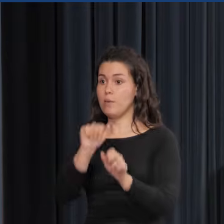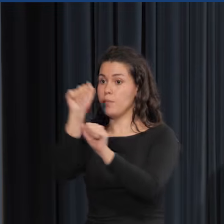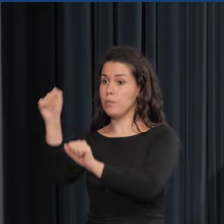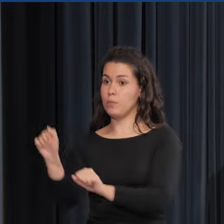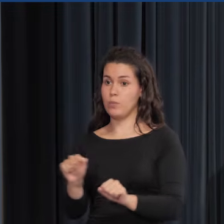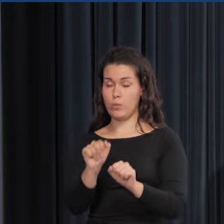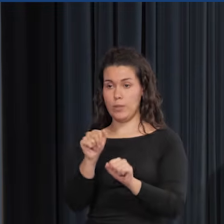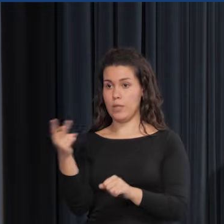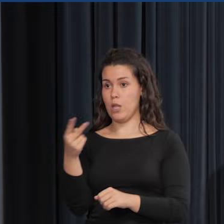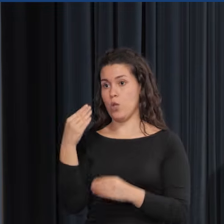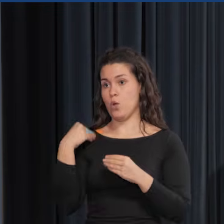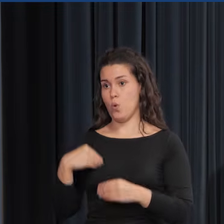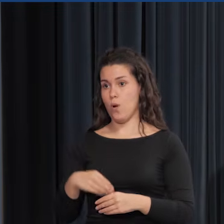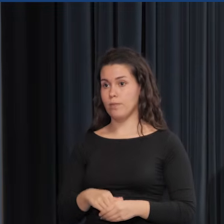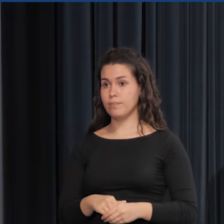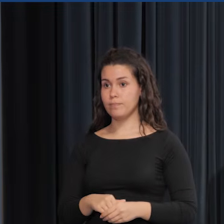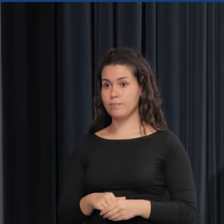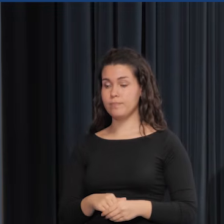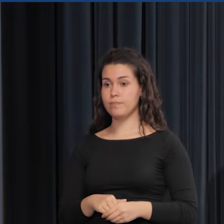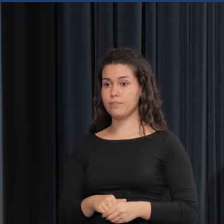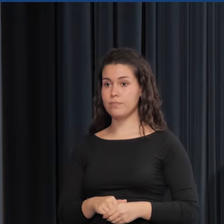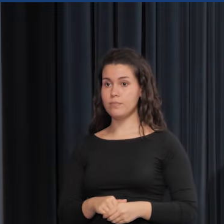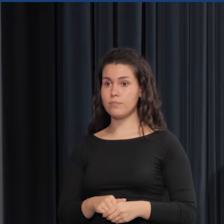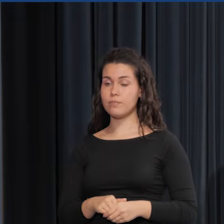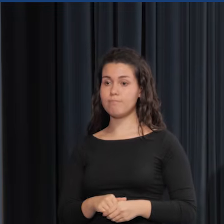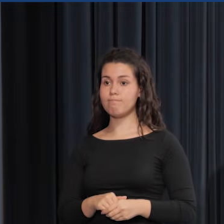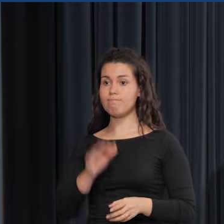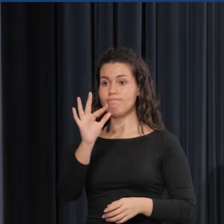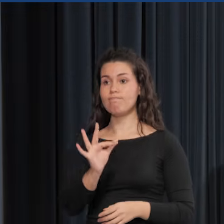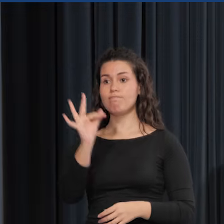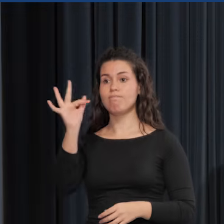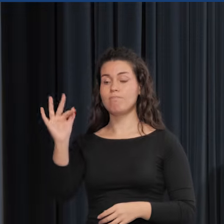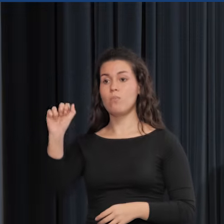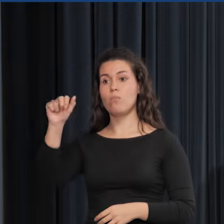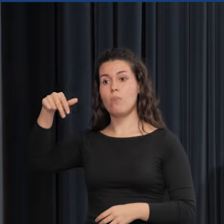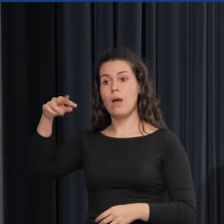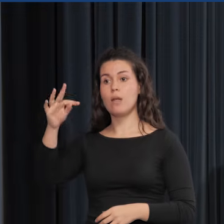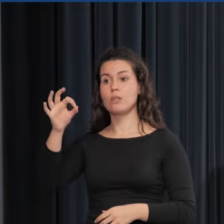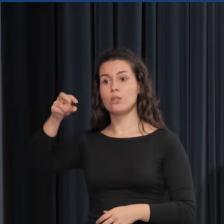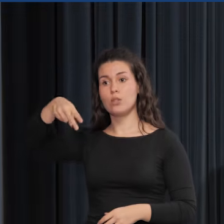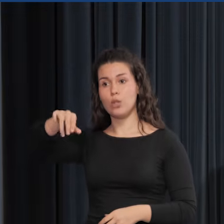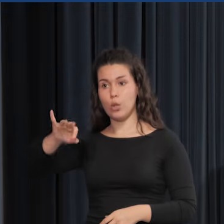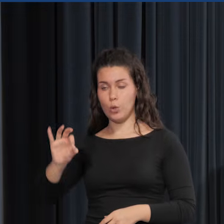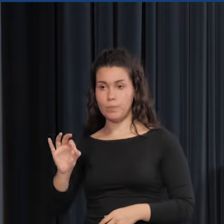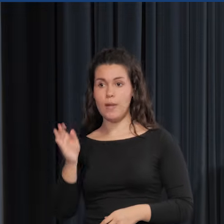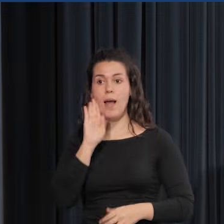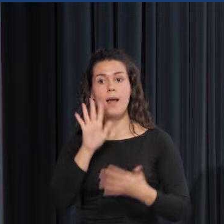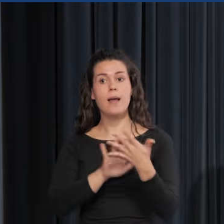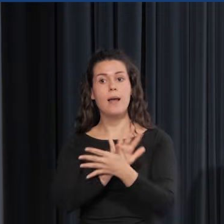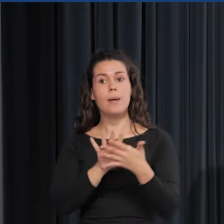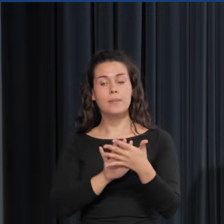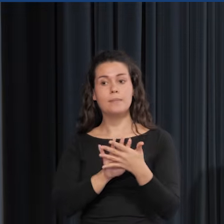trato. Muy bien. Antonio, antes has hecho mención a la evolución del